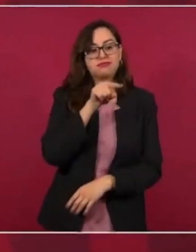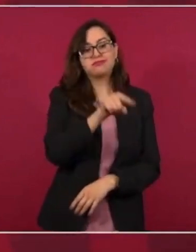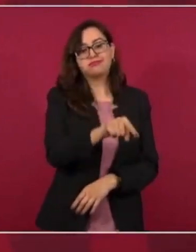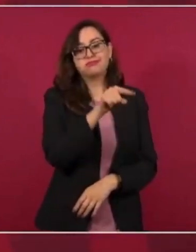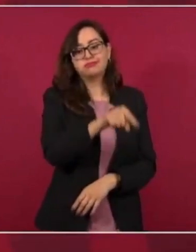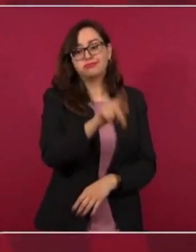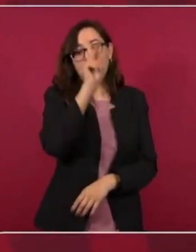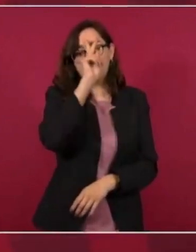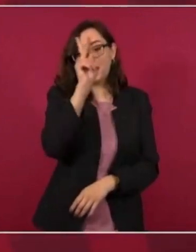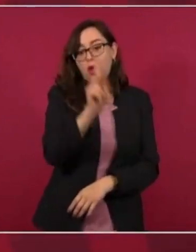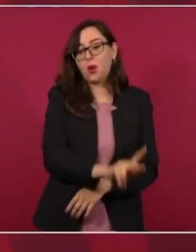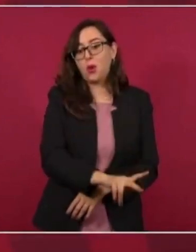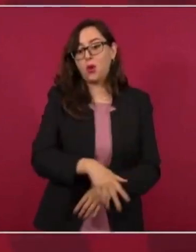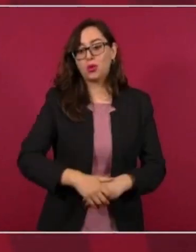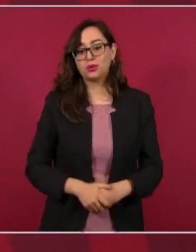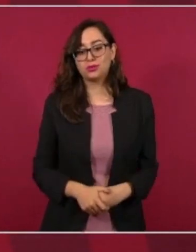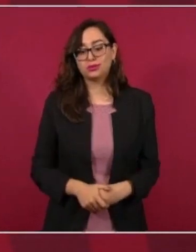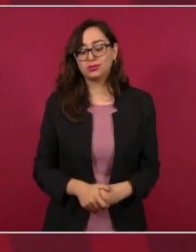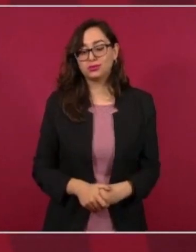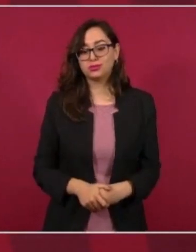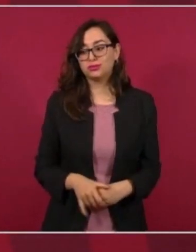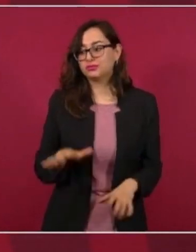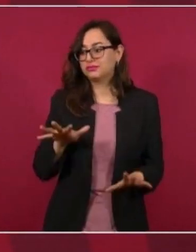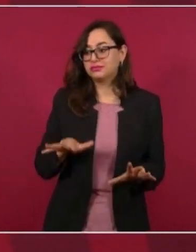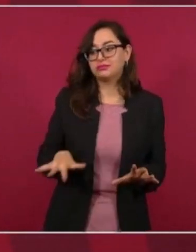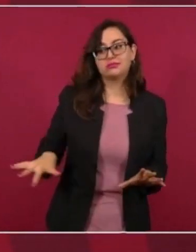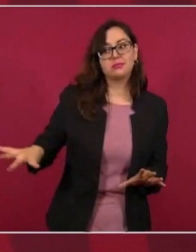Ya no son los tiempos de antes.